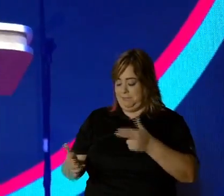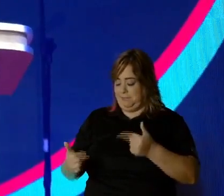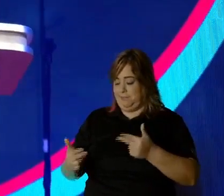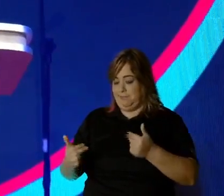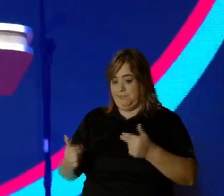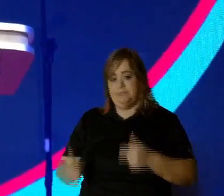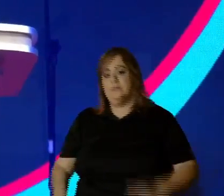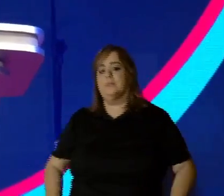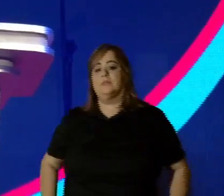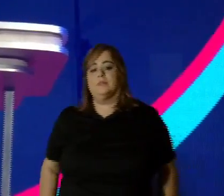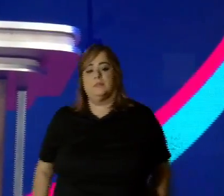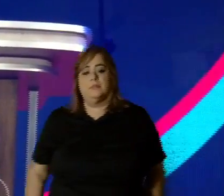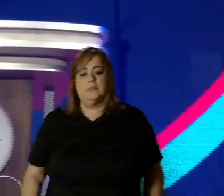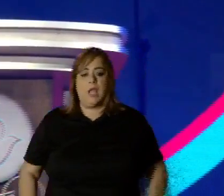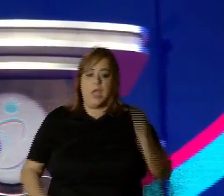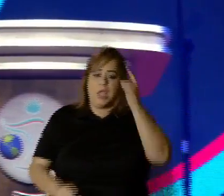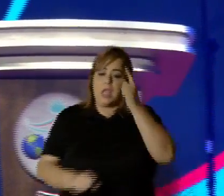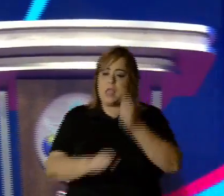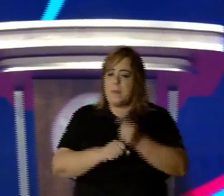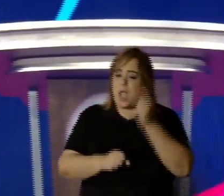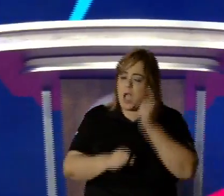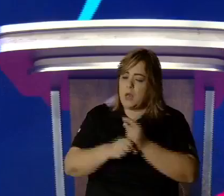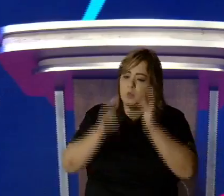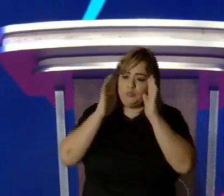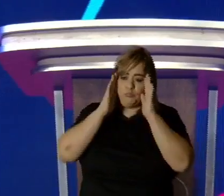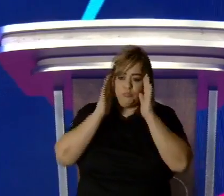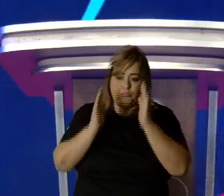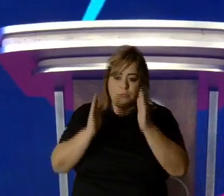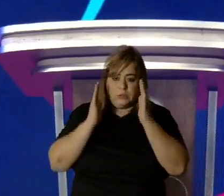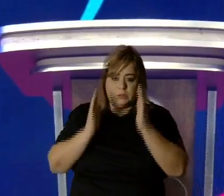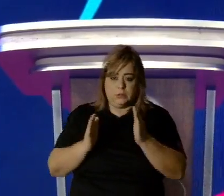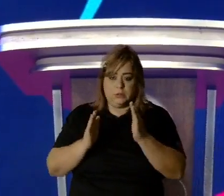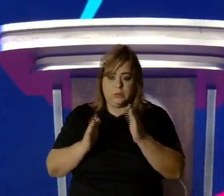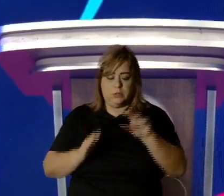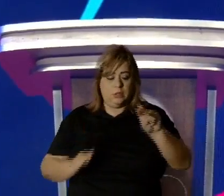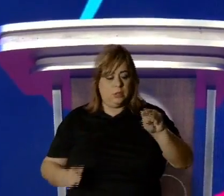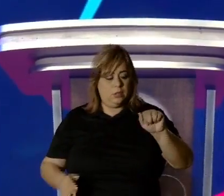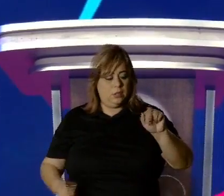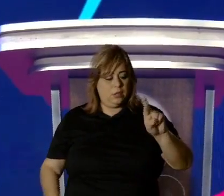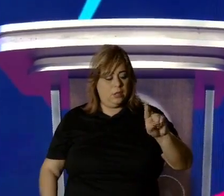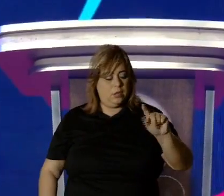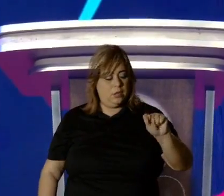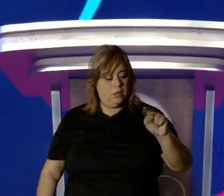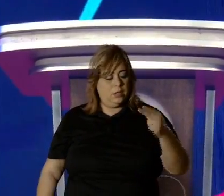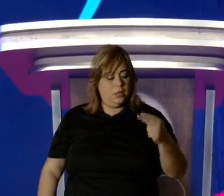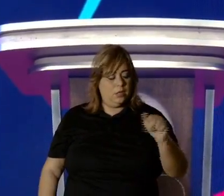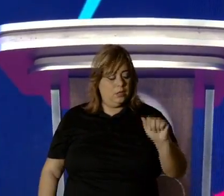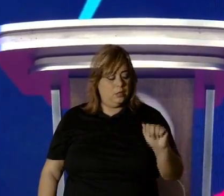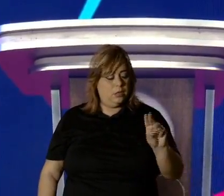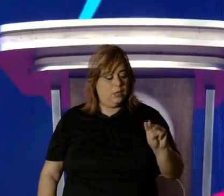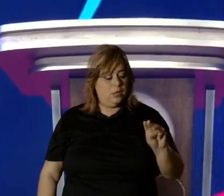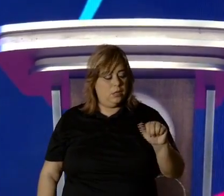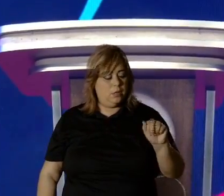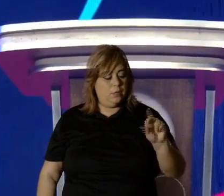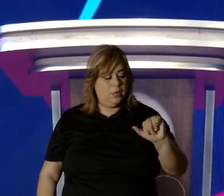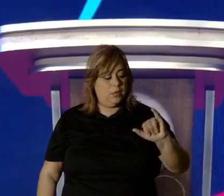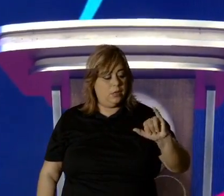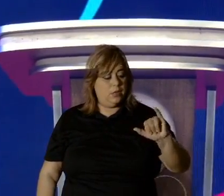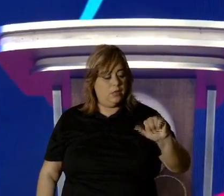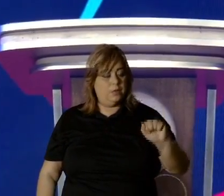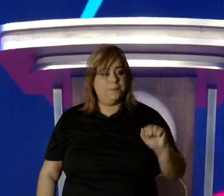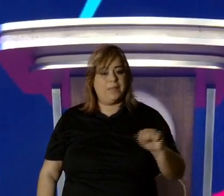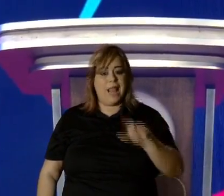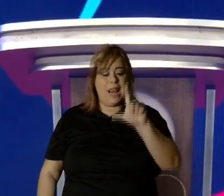tremendo. Hermanos, escuche bien. ¿Sabe? Marta, María y Lázaro eran íntimos del